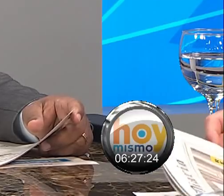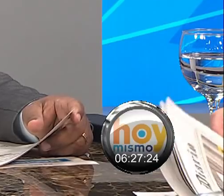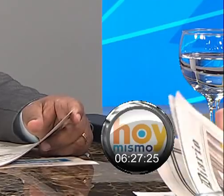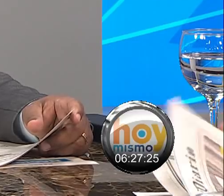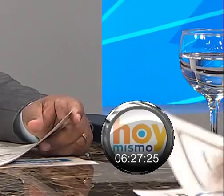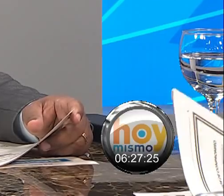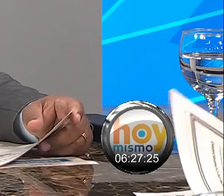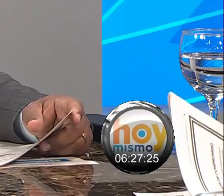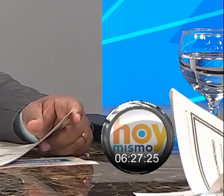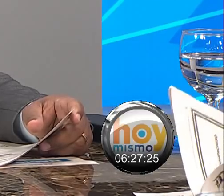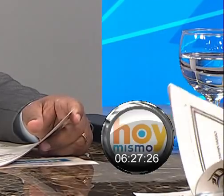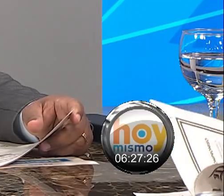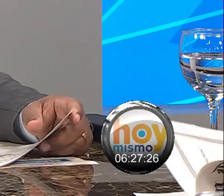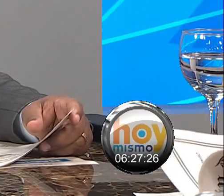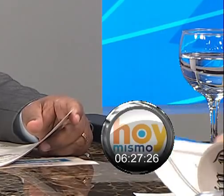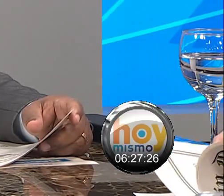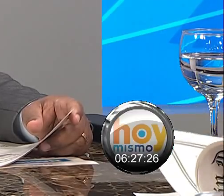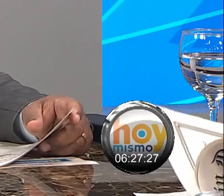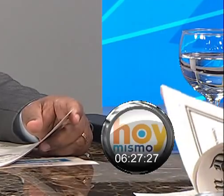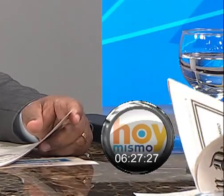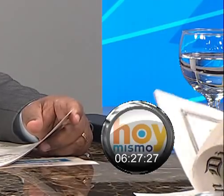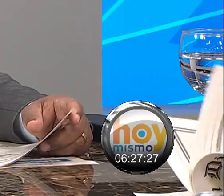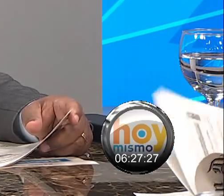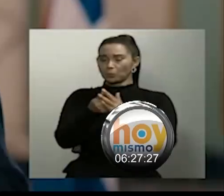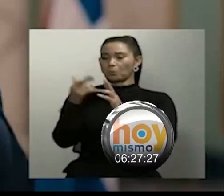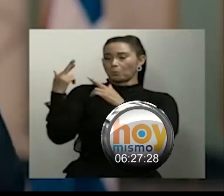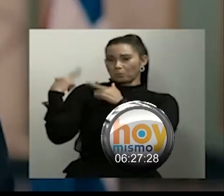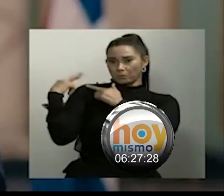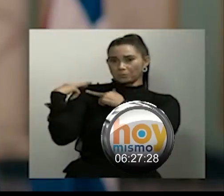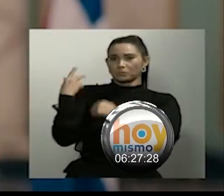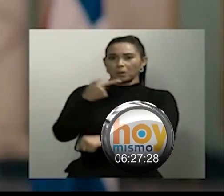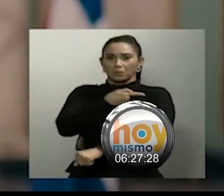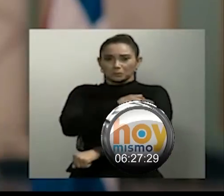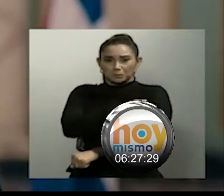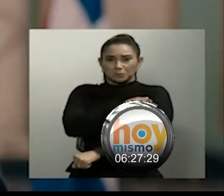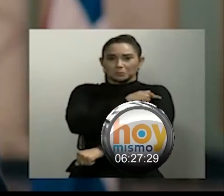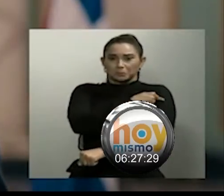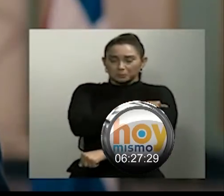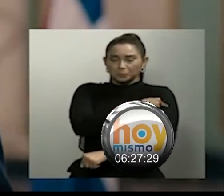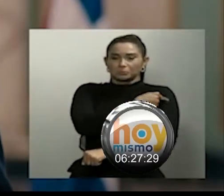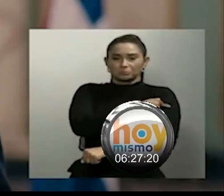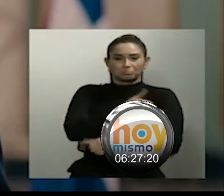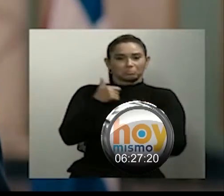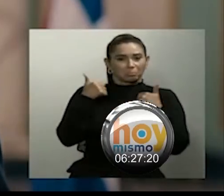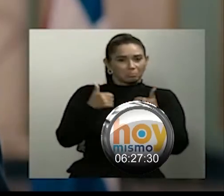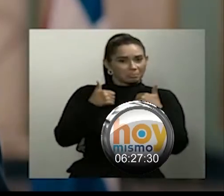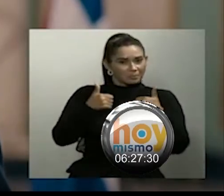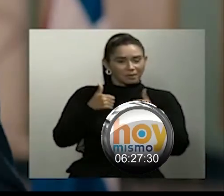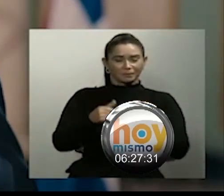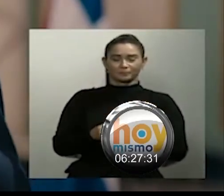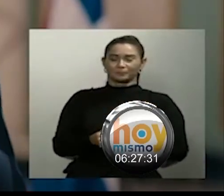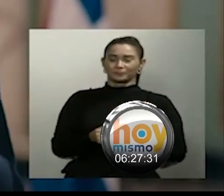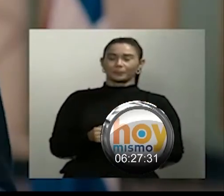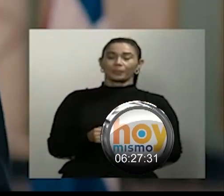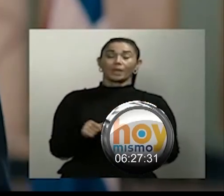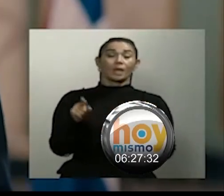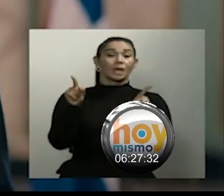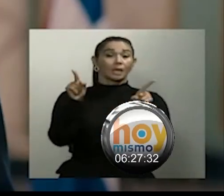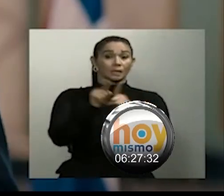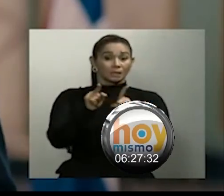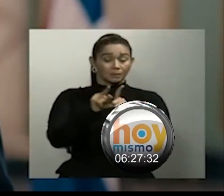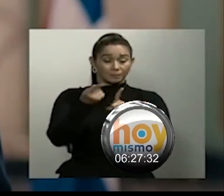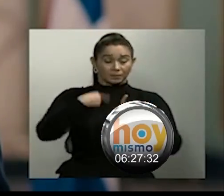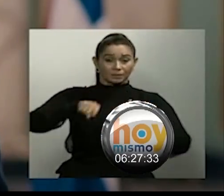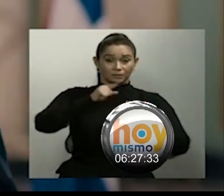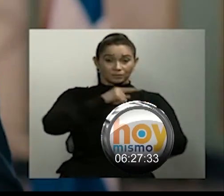decir que el hombre tiene cosas que decir y que puede perfectamente hablar por el presidente. Conoce los temas, conoce las cosas del día a día,